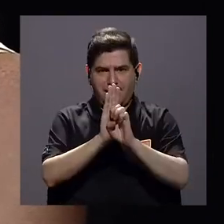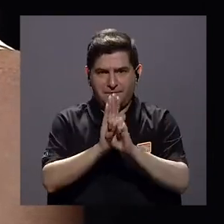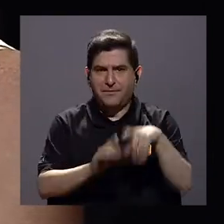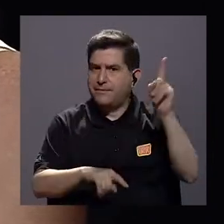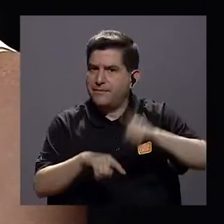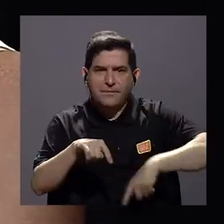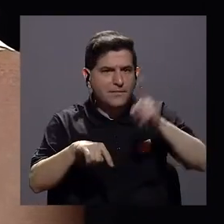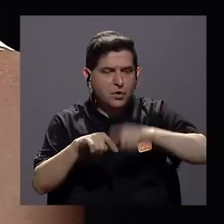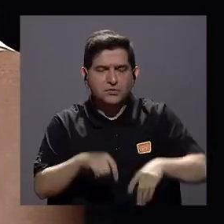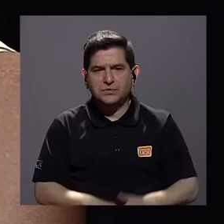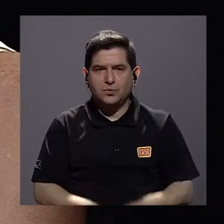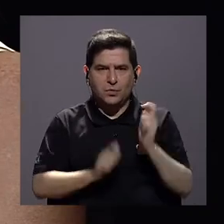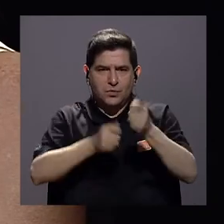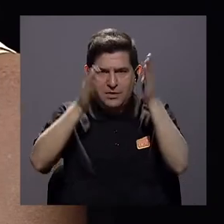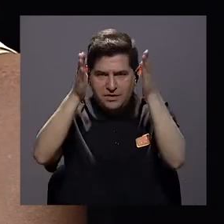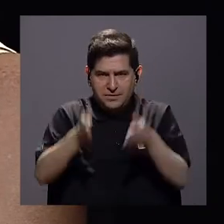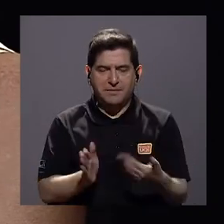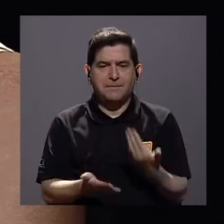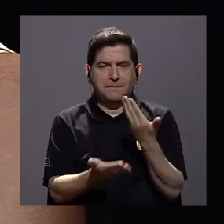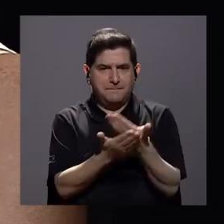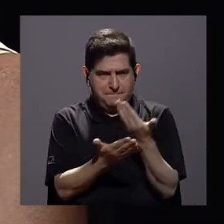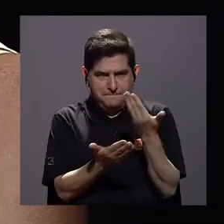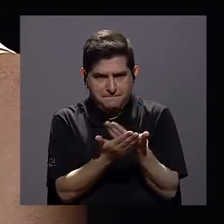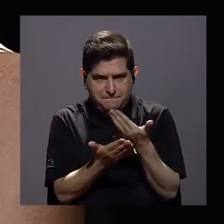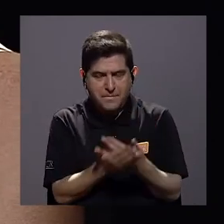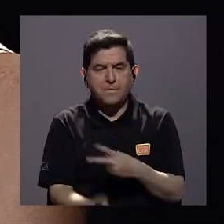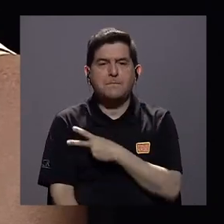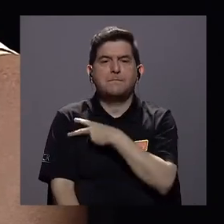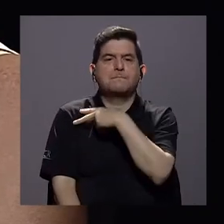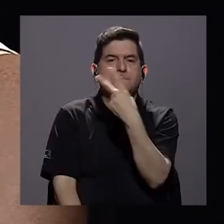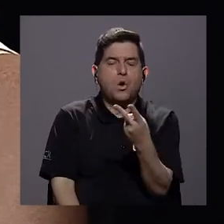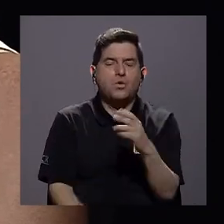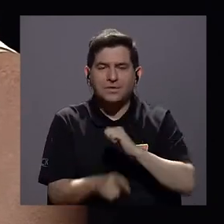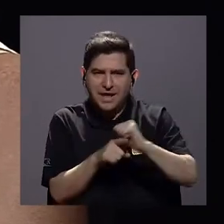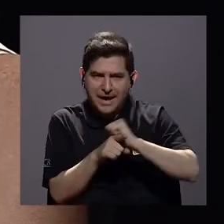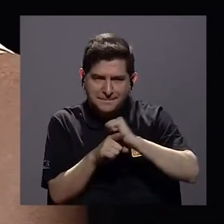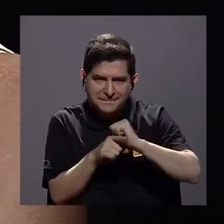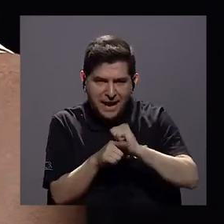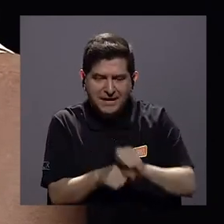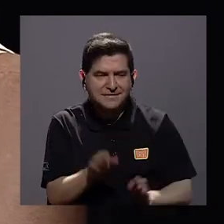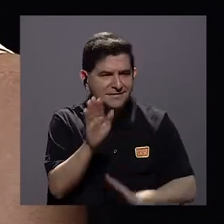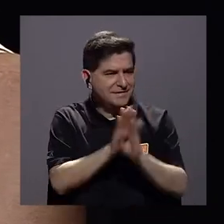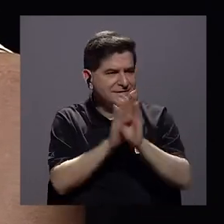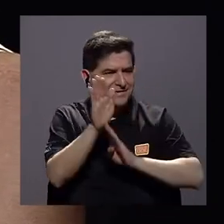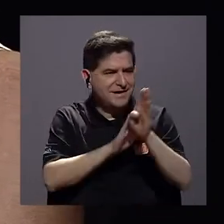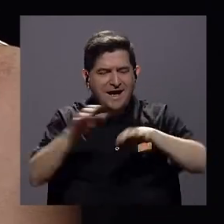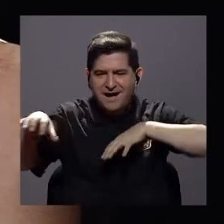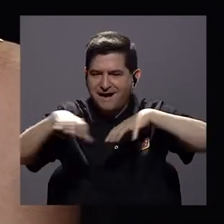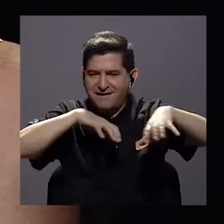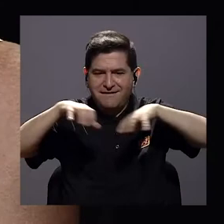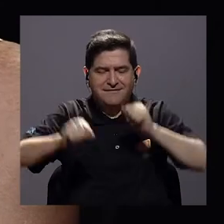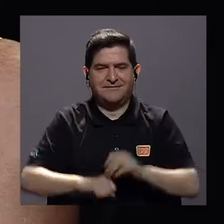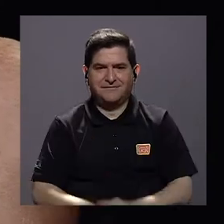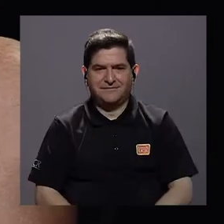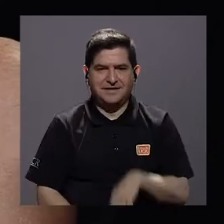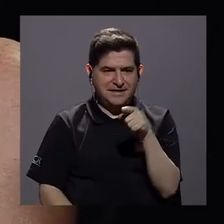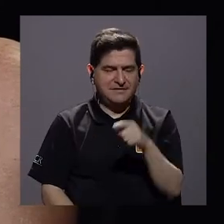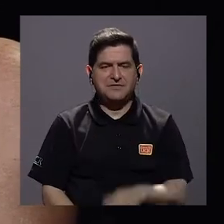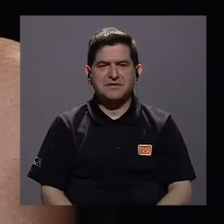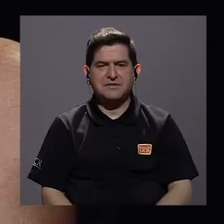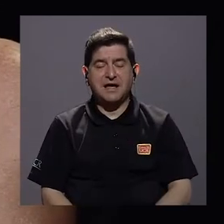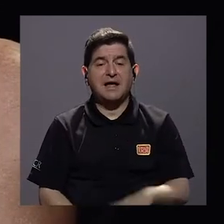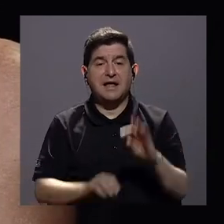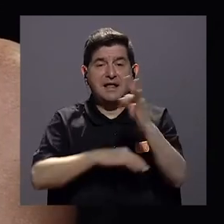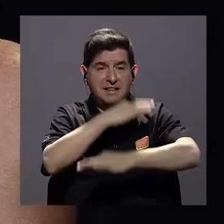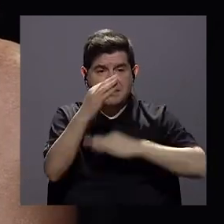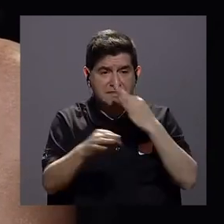puede ser que un pescador que ha demostrado su voluntad y su práctica de desarrollar la actividad que desarrolla, artesanal, por